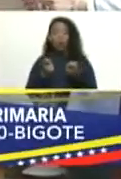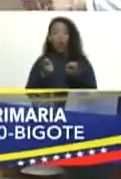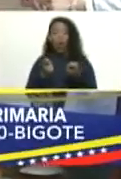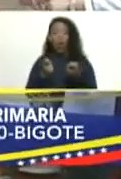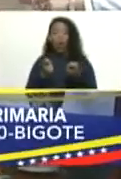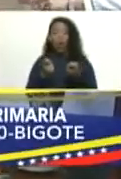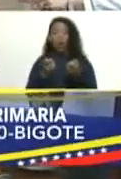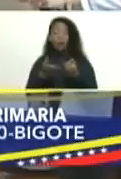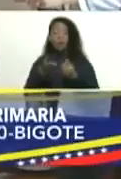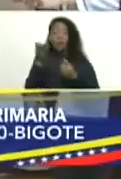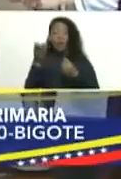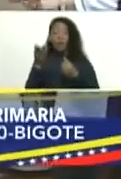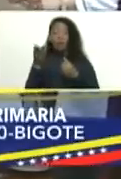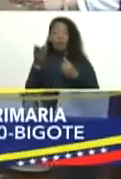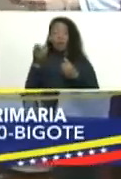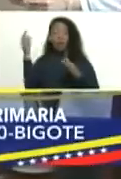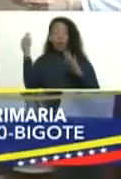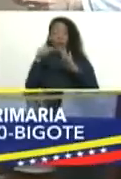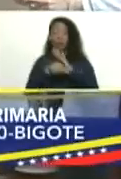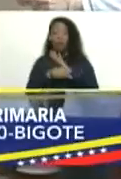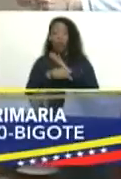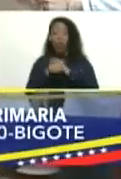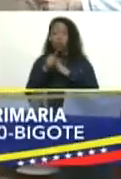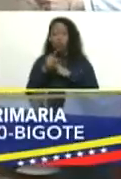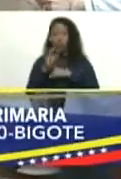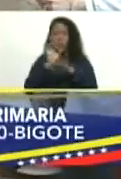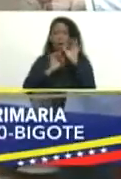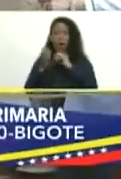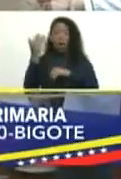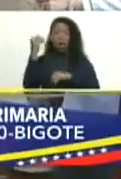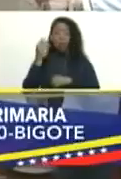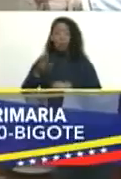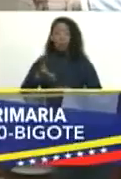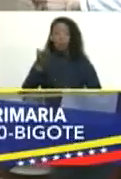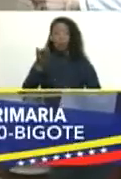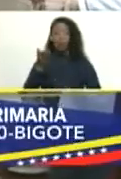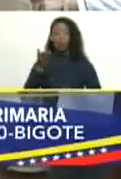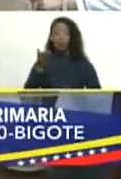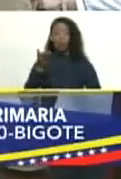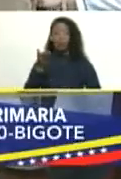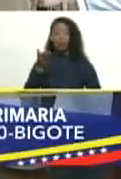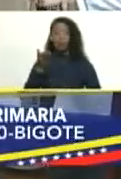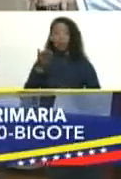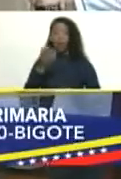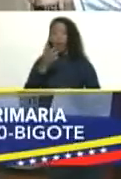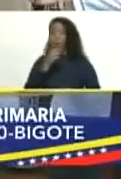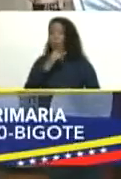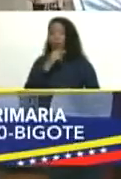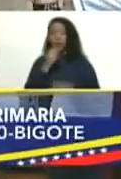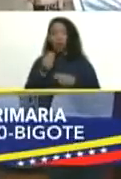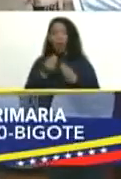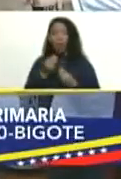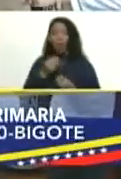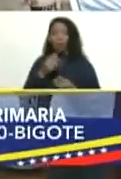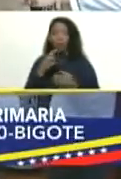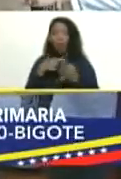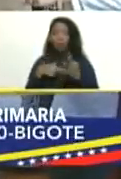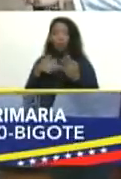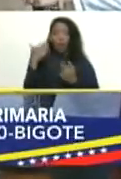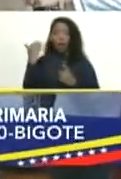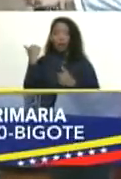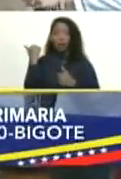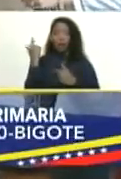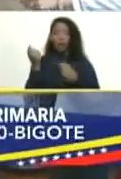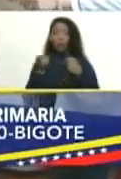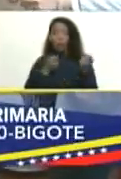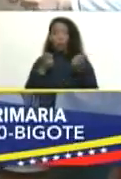minucioso de las cosas, porque usted decía algo muy importante: no tenemos la posibilidad de tener los recursos que se tenían antes, y el control que